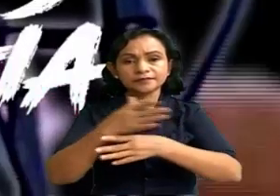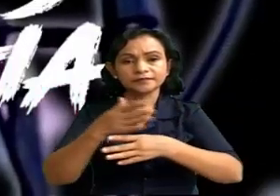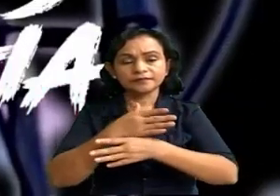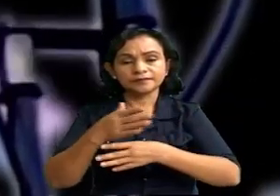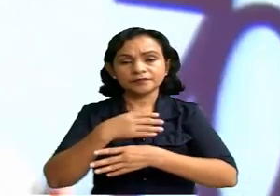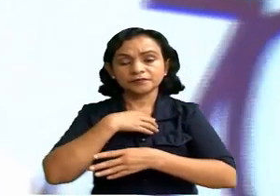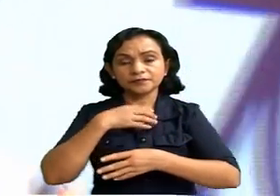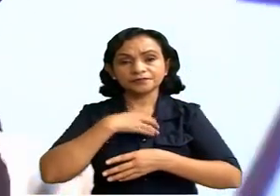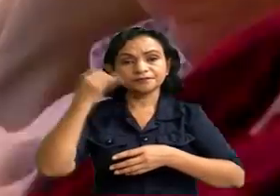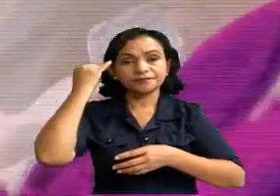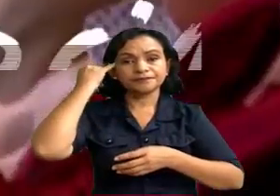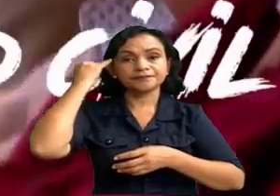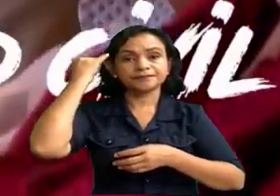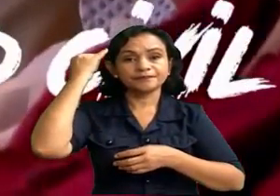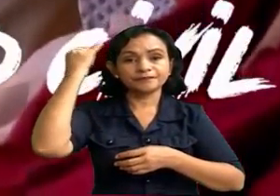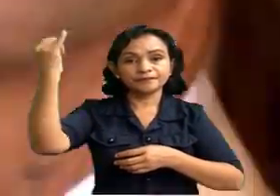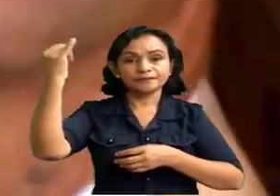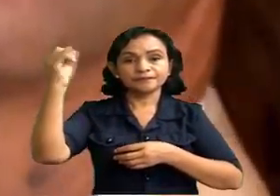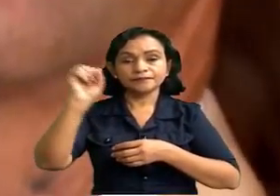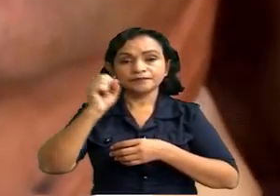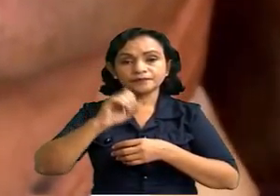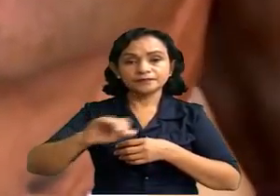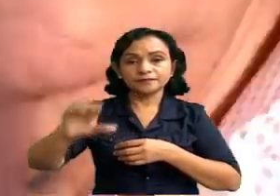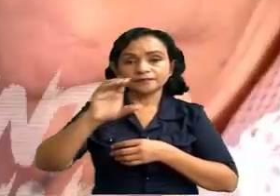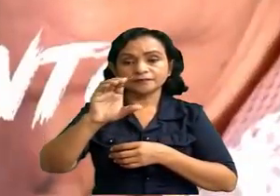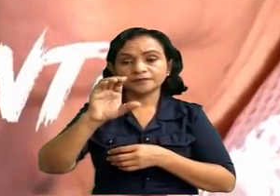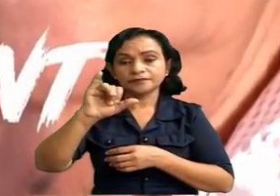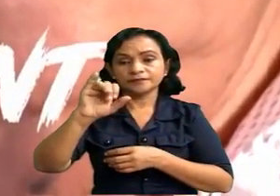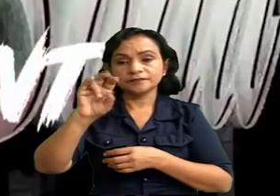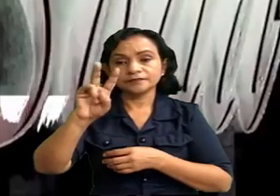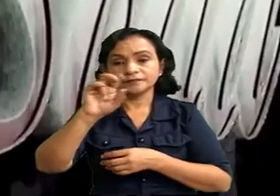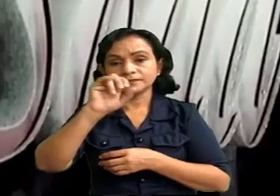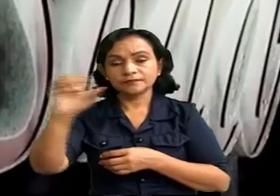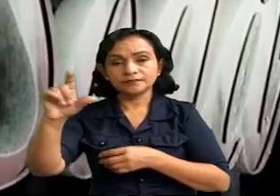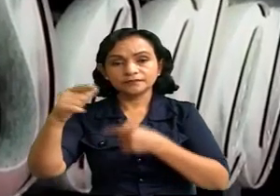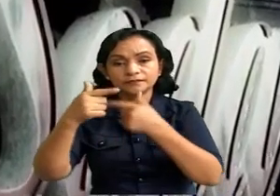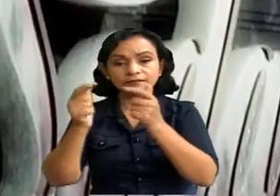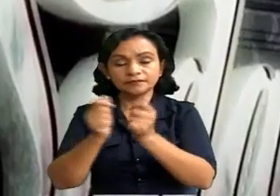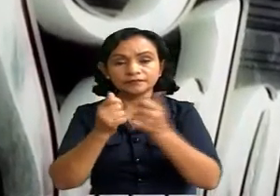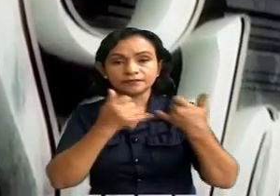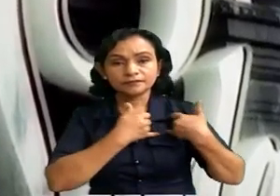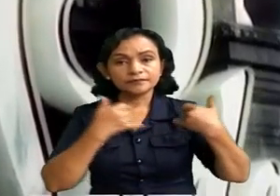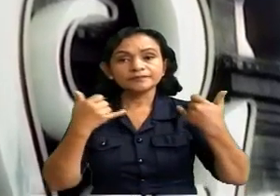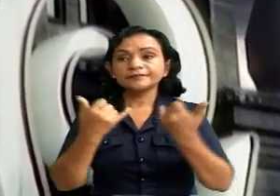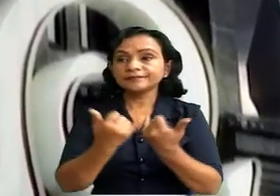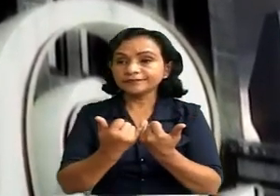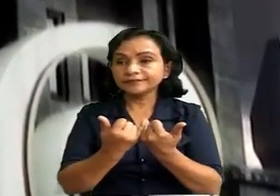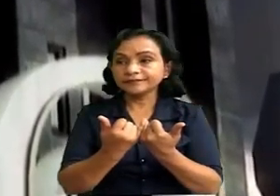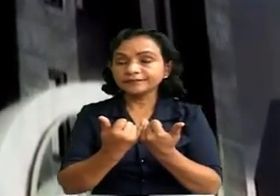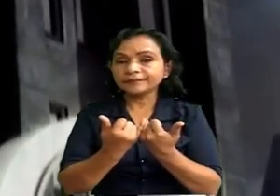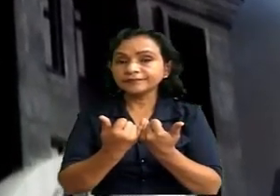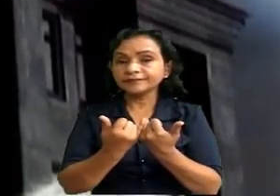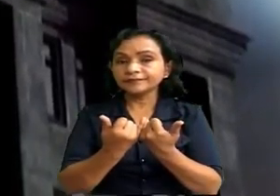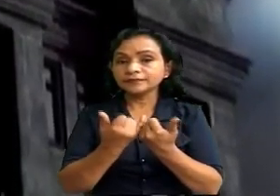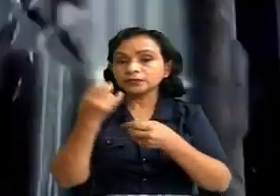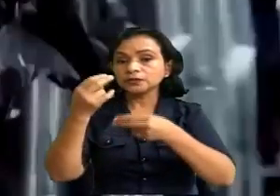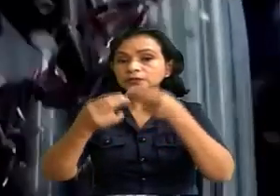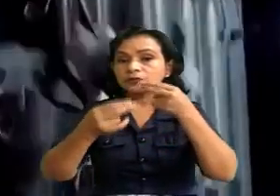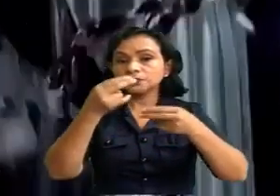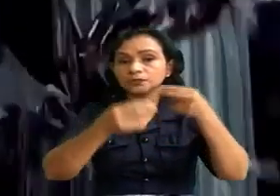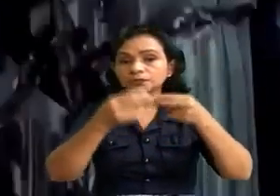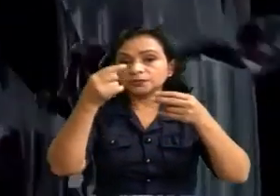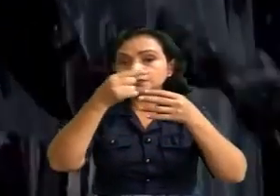ideología. Porque la sociedad civil tiene un conjunto de instituciones. Gramsci las enumera.